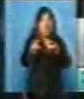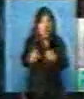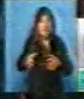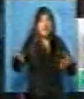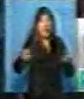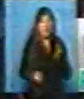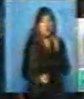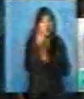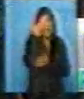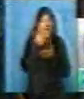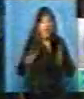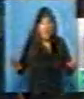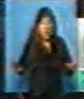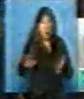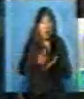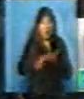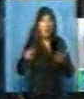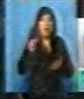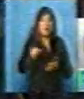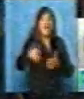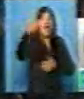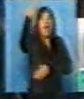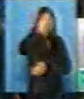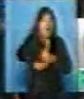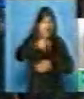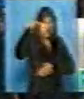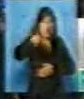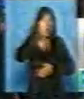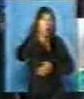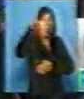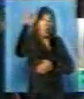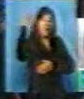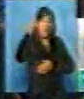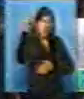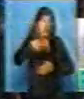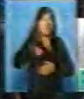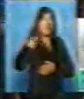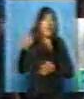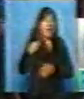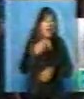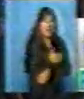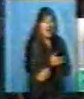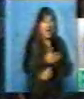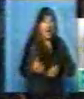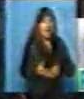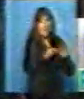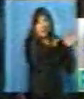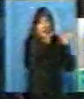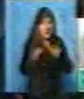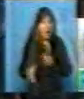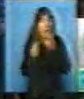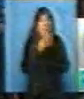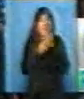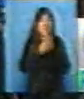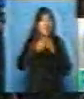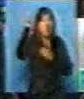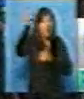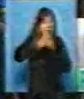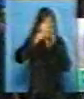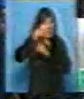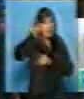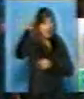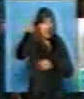convenios que estamos trabajando es algo muy interesante. Recientemente estuvo nuestro ministro de Obras Públicas con el embajador. Estamos trabajando en